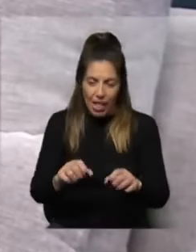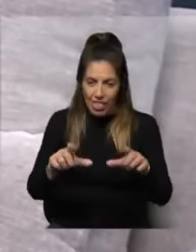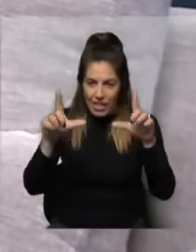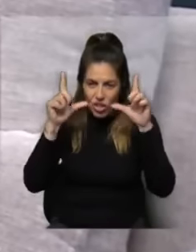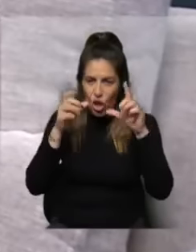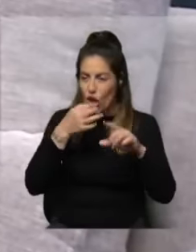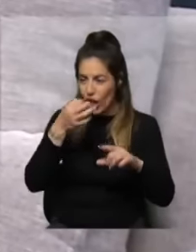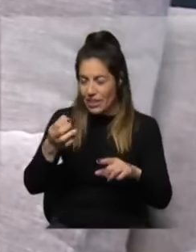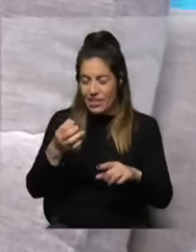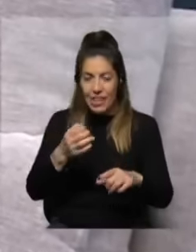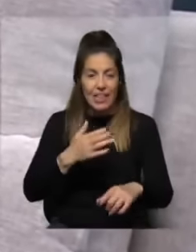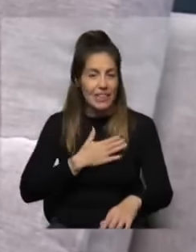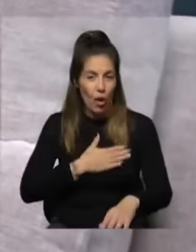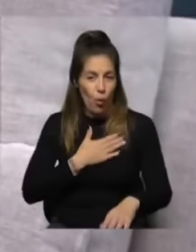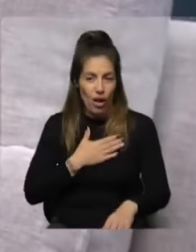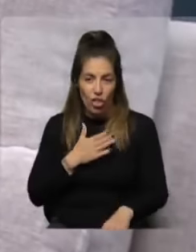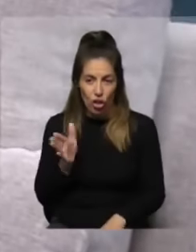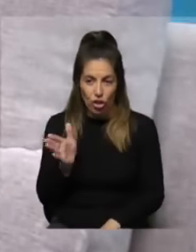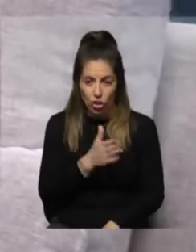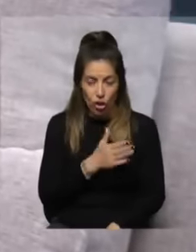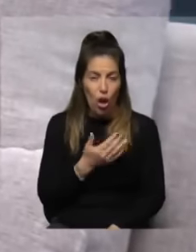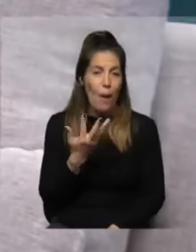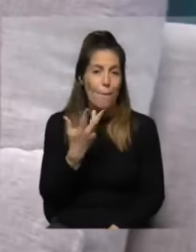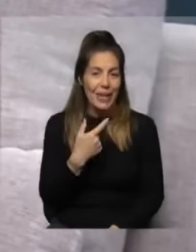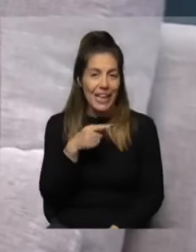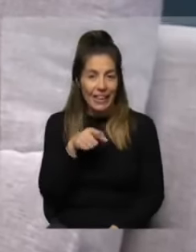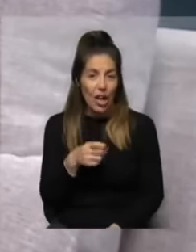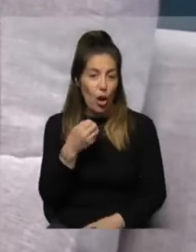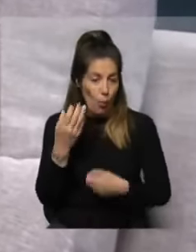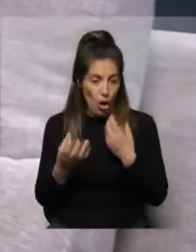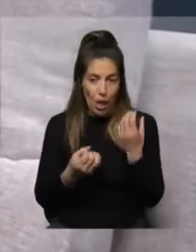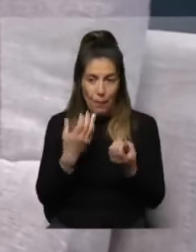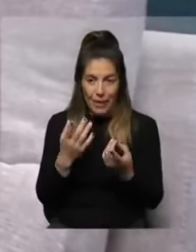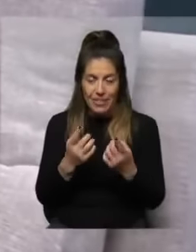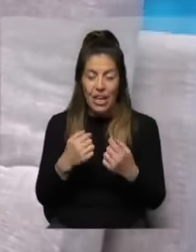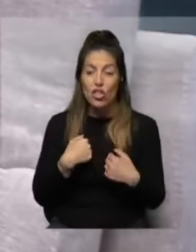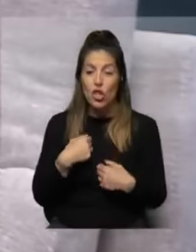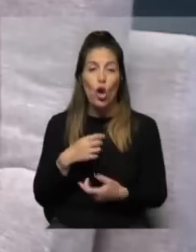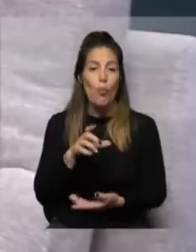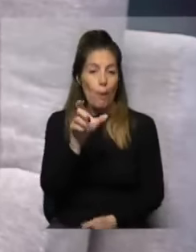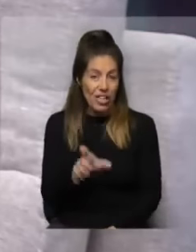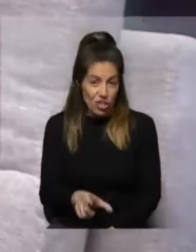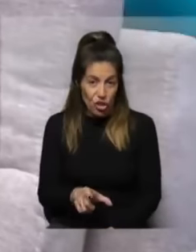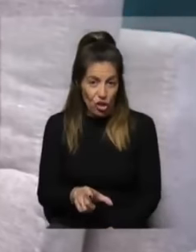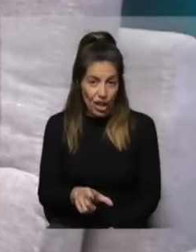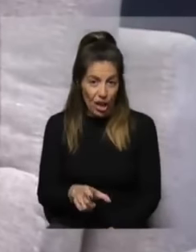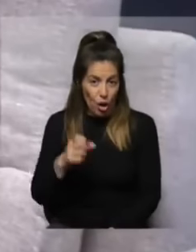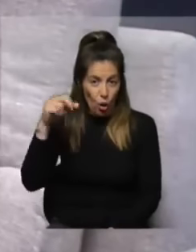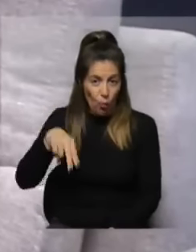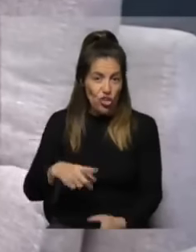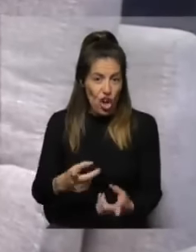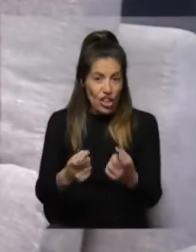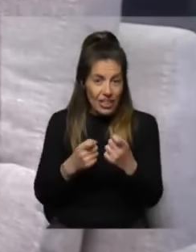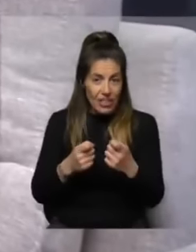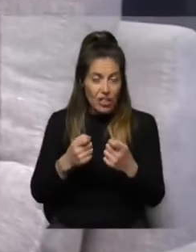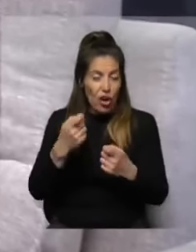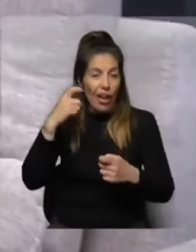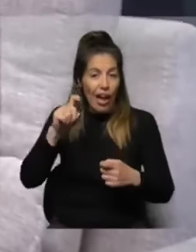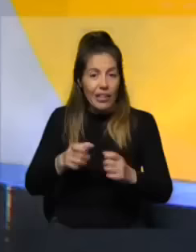y estoy de acuerdo en todo y me encanta cómo lo expresan. Como ciudadana, yo necesito que alguien salga a